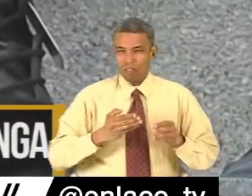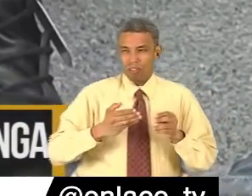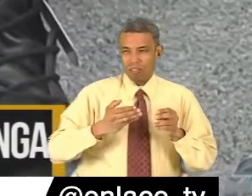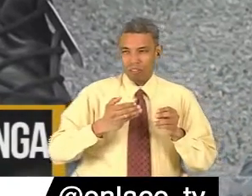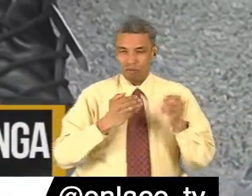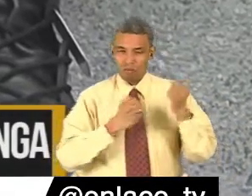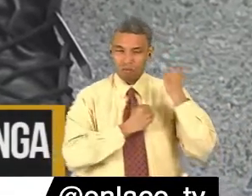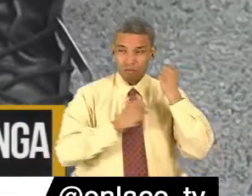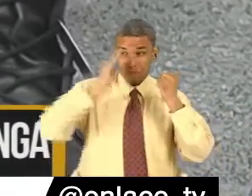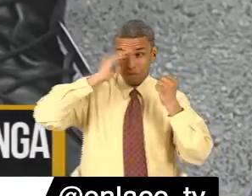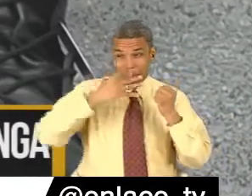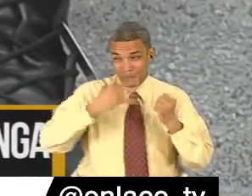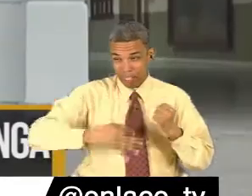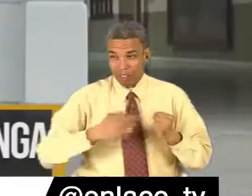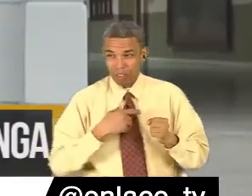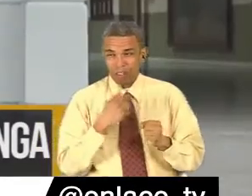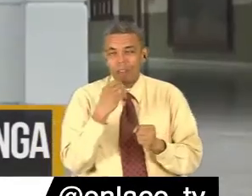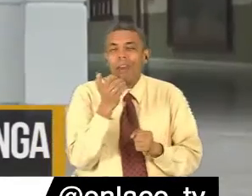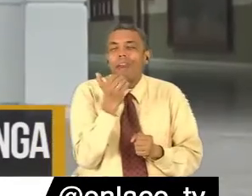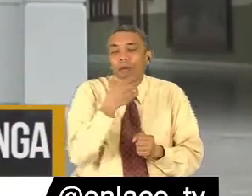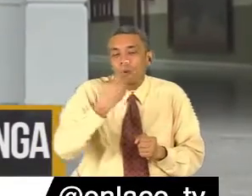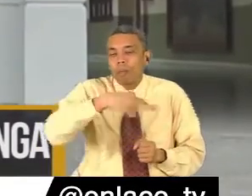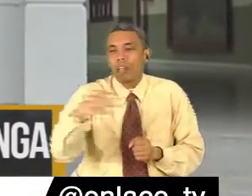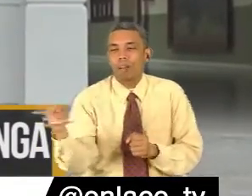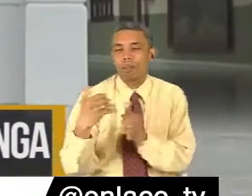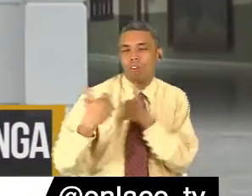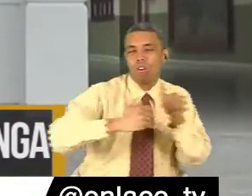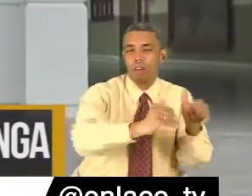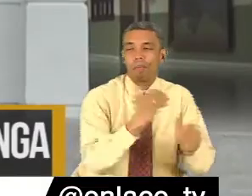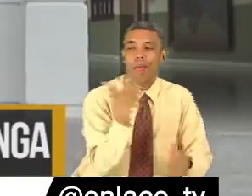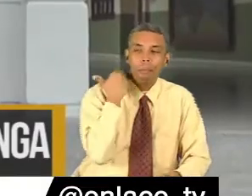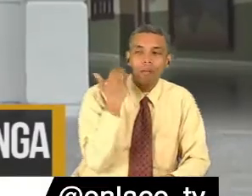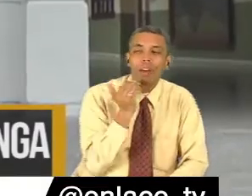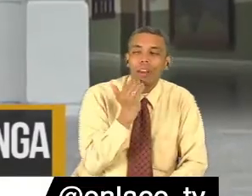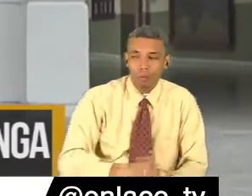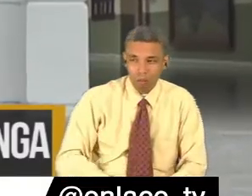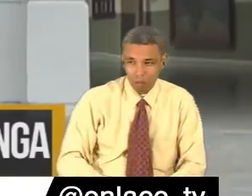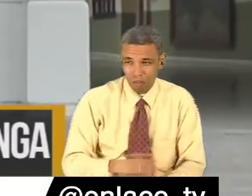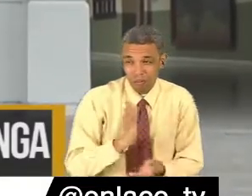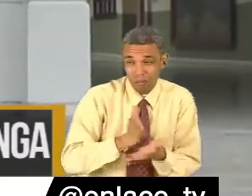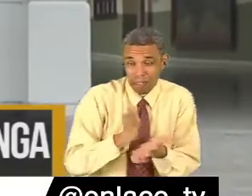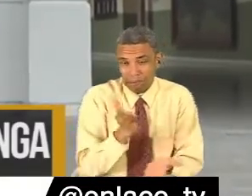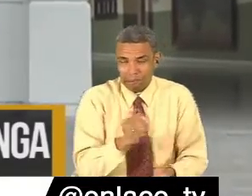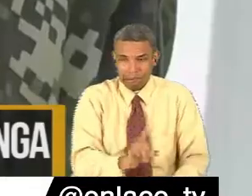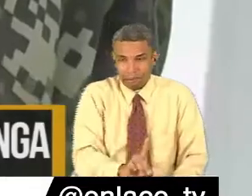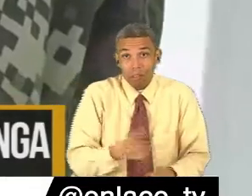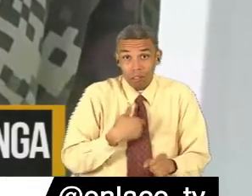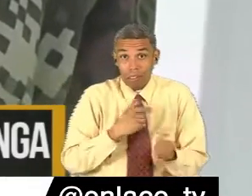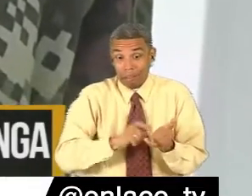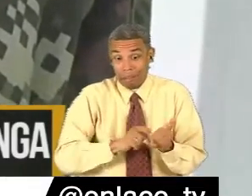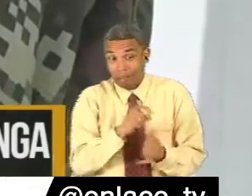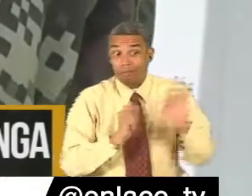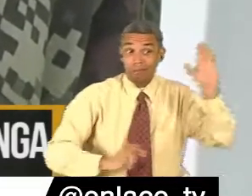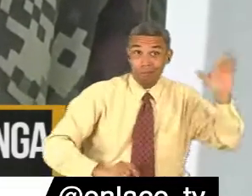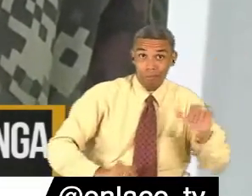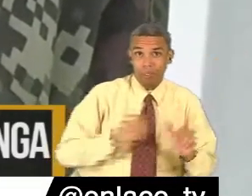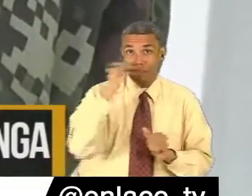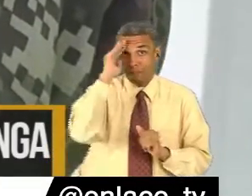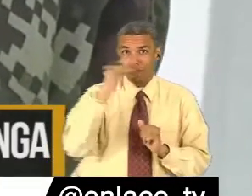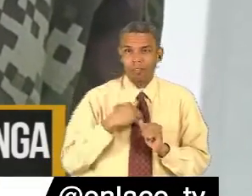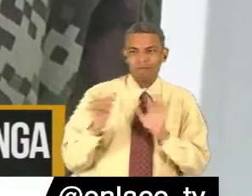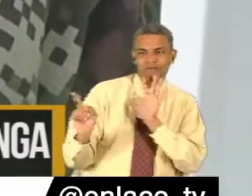las labores investigativas hasta descubrir quién se escondía detrás del supuesto soldado, encontrando que el hombre, al parecer, en 2013 se